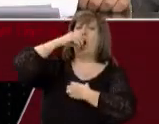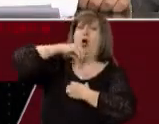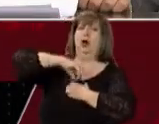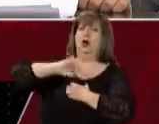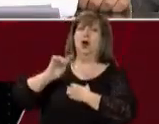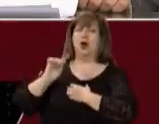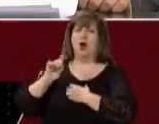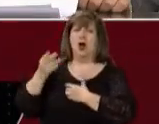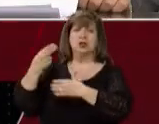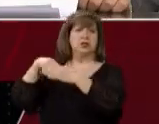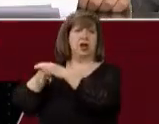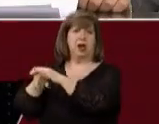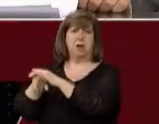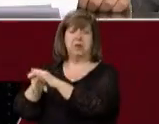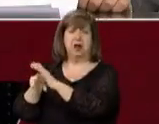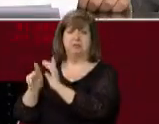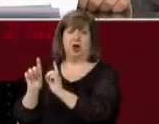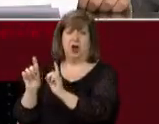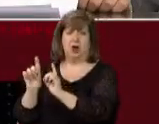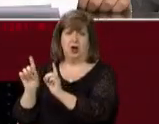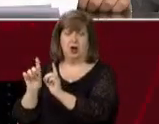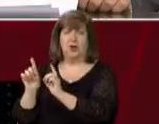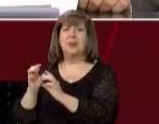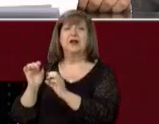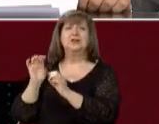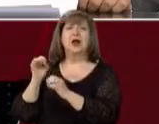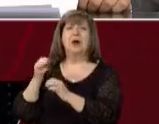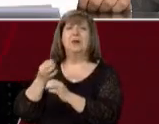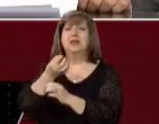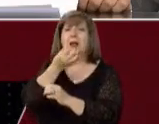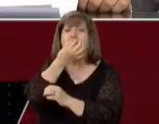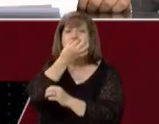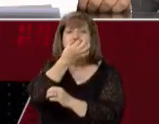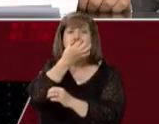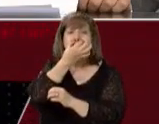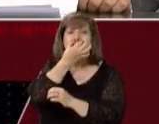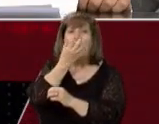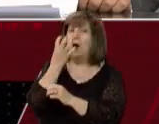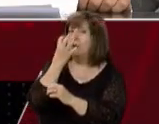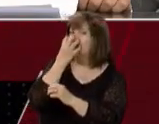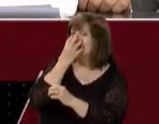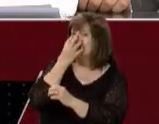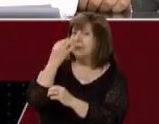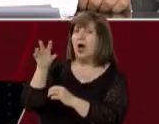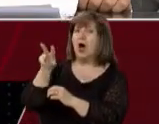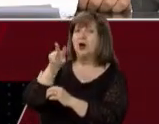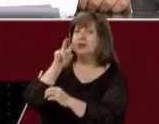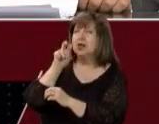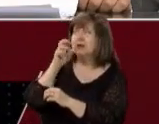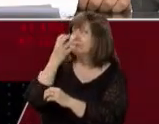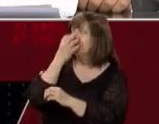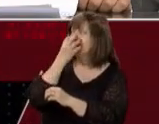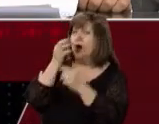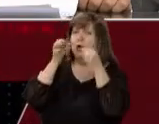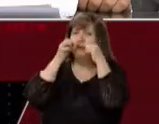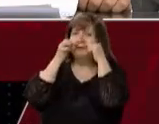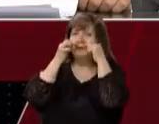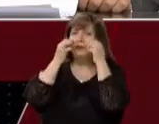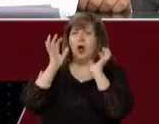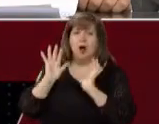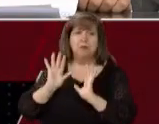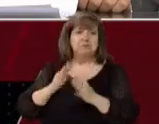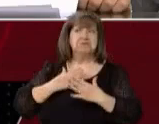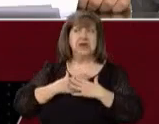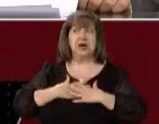dice. intensiva. Y intubación es una cosa y requerir una canulita de oxígeno o una máscara de oxígeno es Es otra, otra. bien. ¿No? Es decir, que el